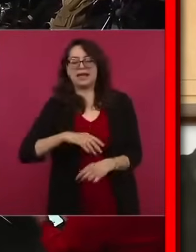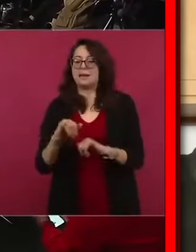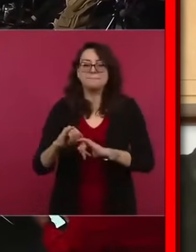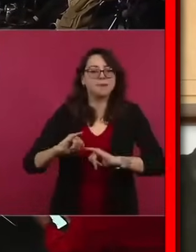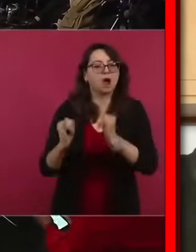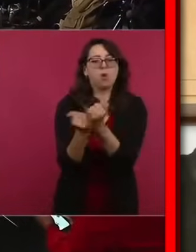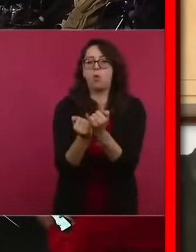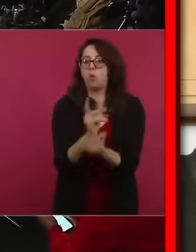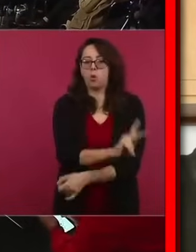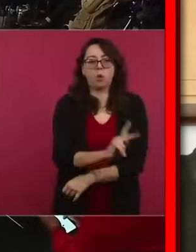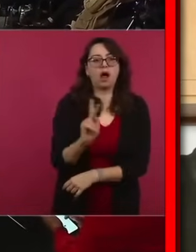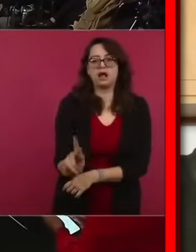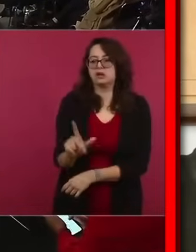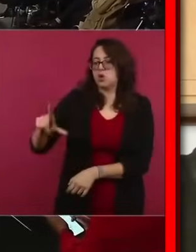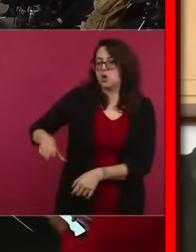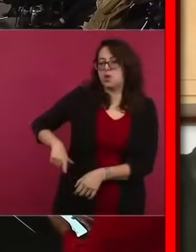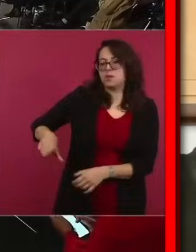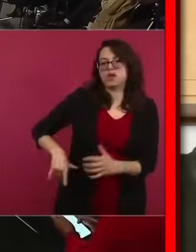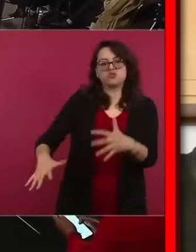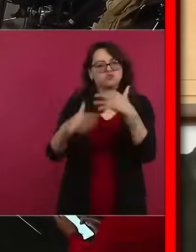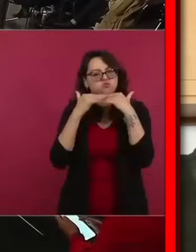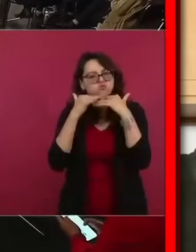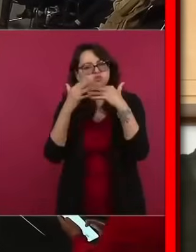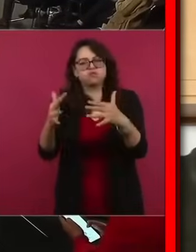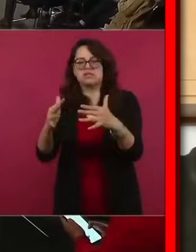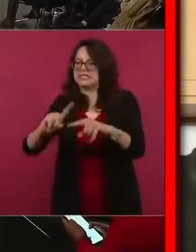que el principal problema de México era la corrupción.